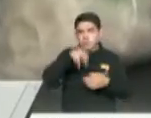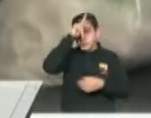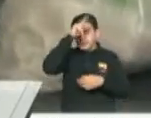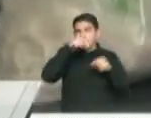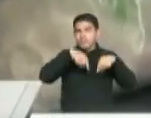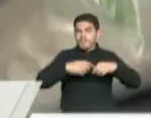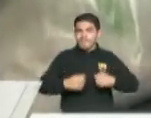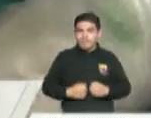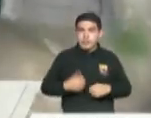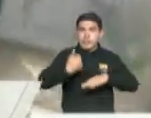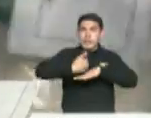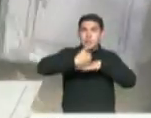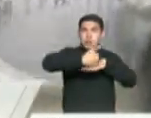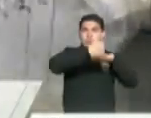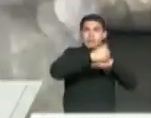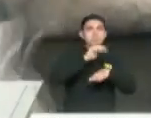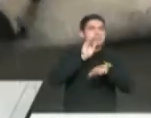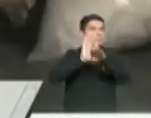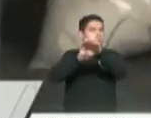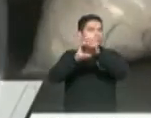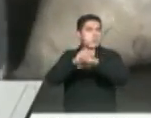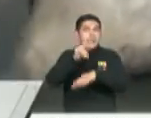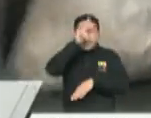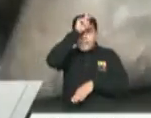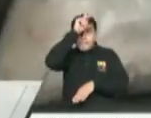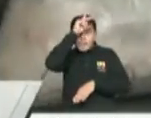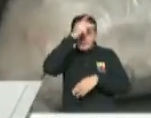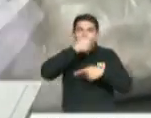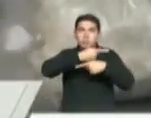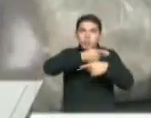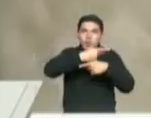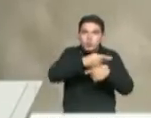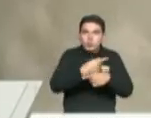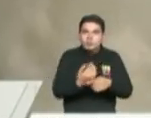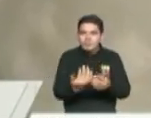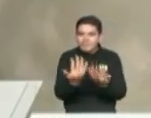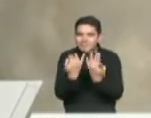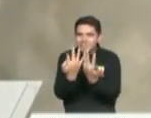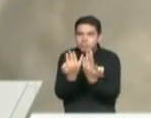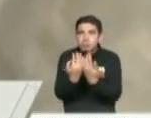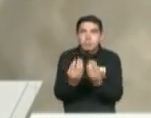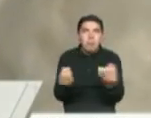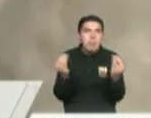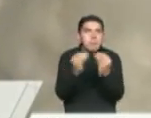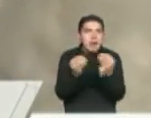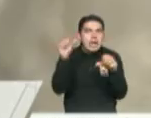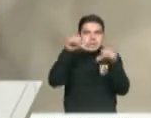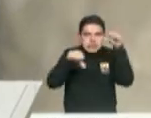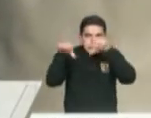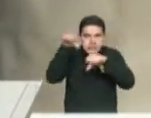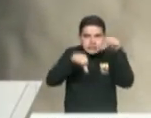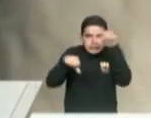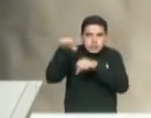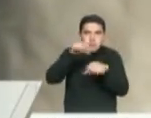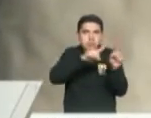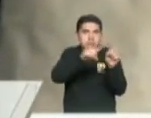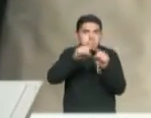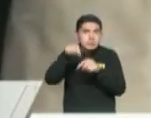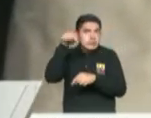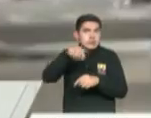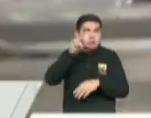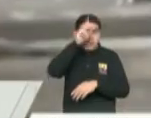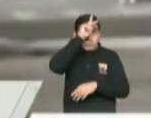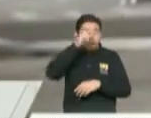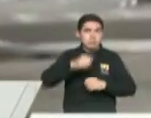las autoridades advirtieron que perú ya no es sólo productor de materia prima para la droga sino que cada vez elaboran más narcóticos en el país